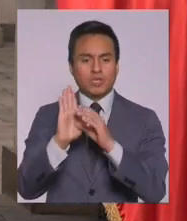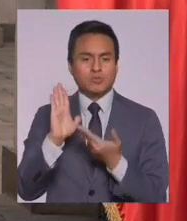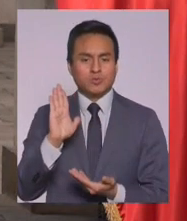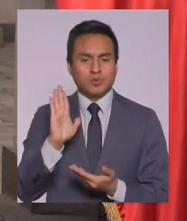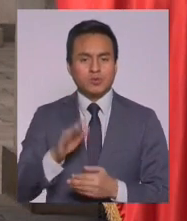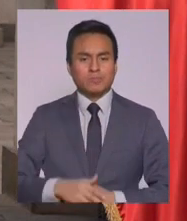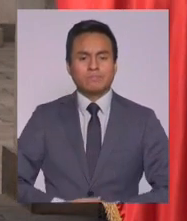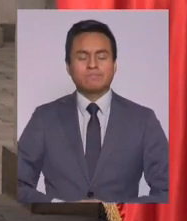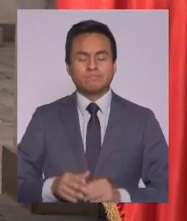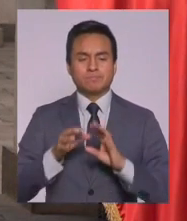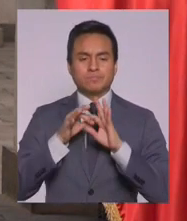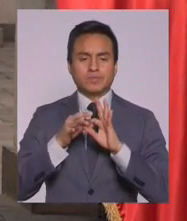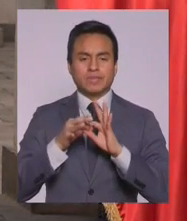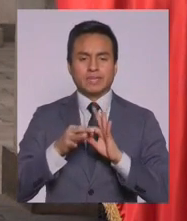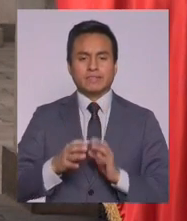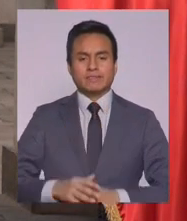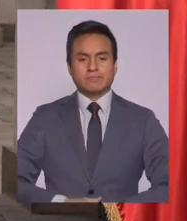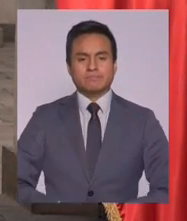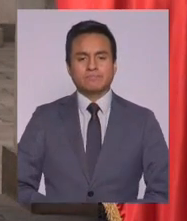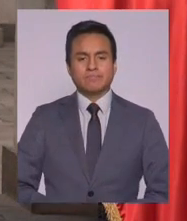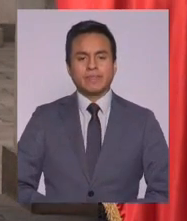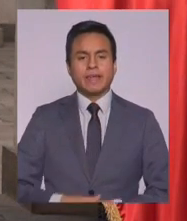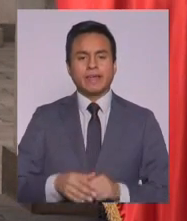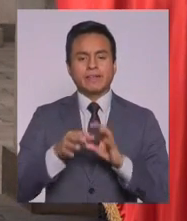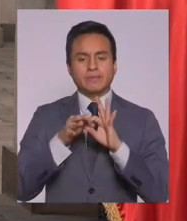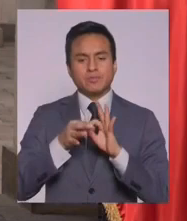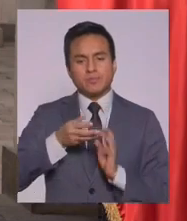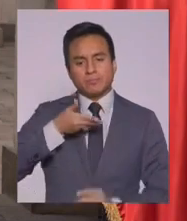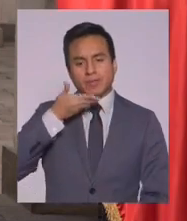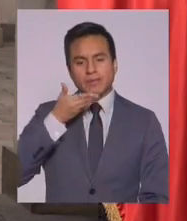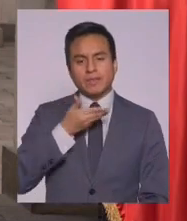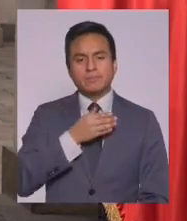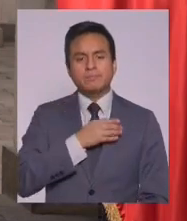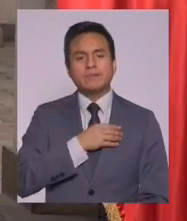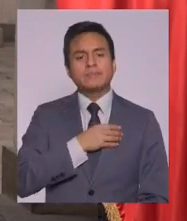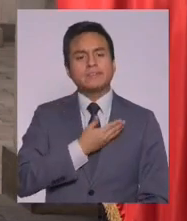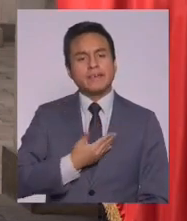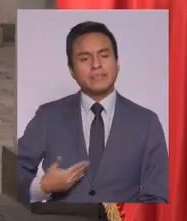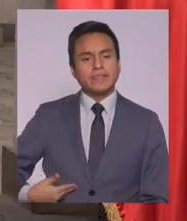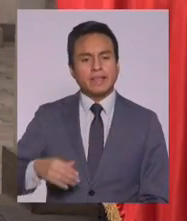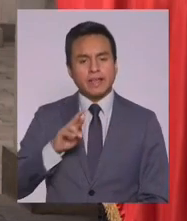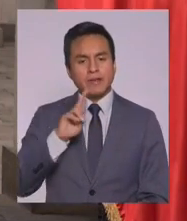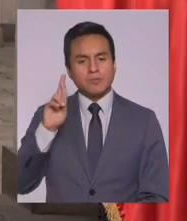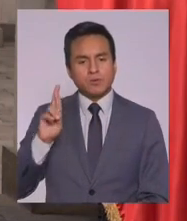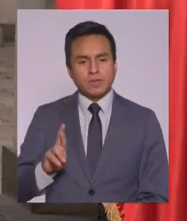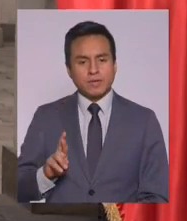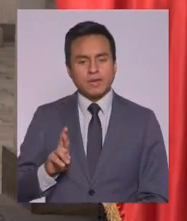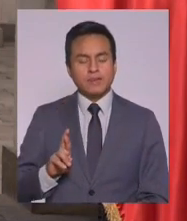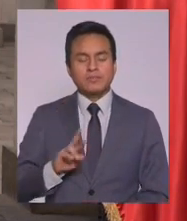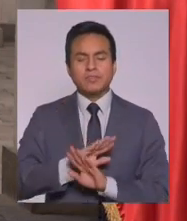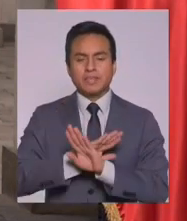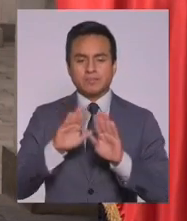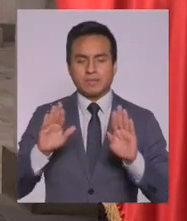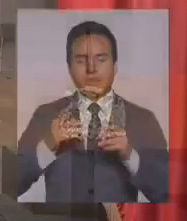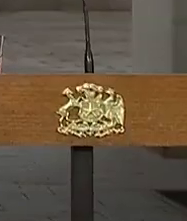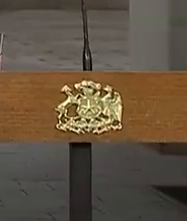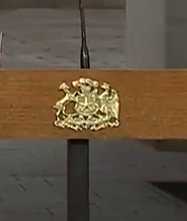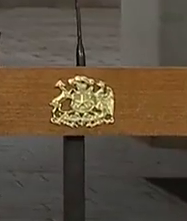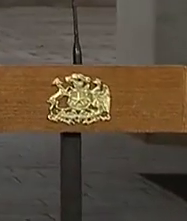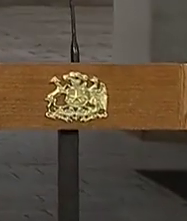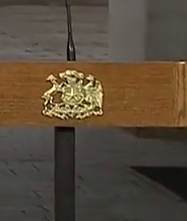Constitución. Muchas gracias. Agradecemos las palabras del presidente de la República. Y con esto termina. Bien, termina este